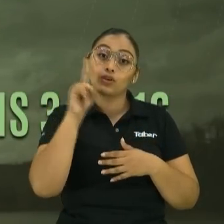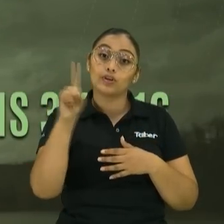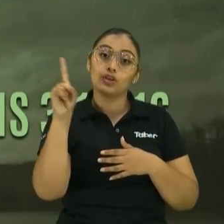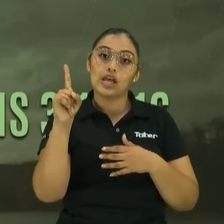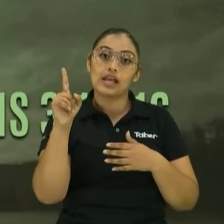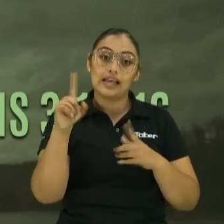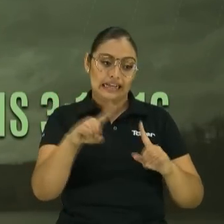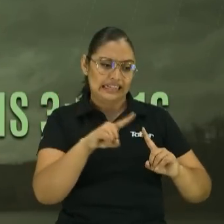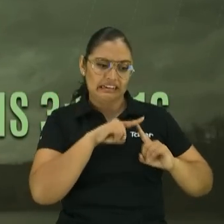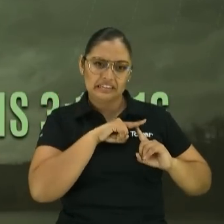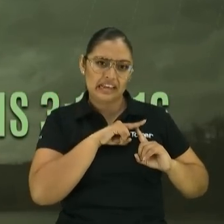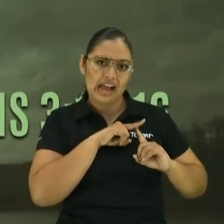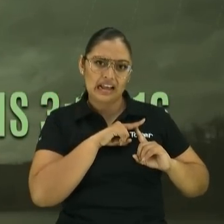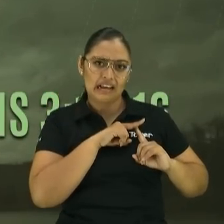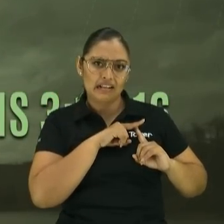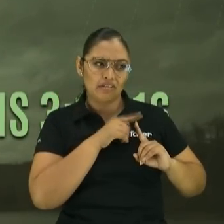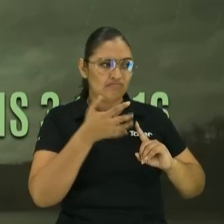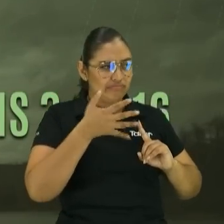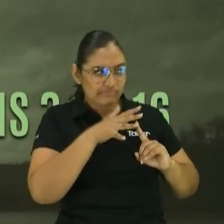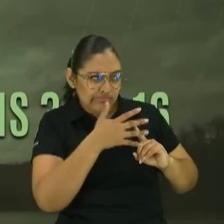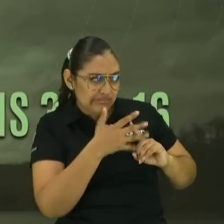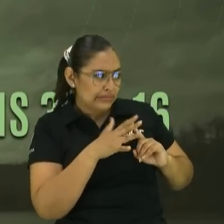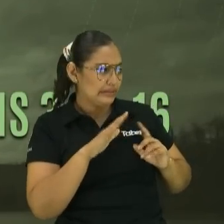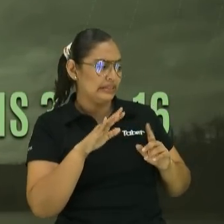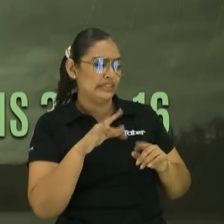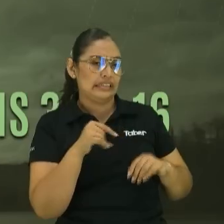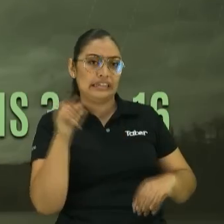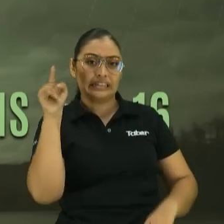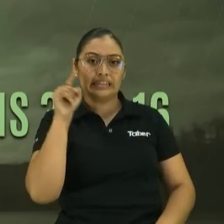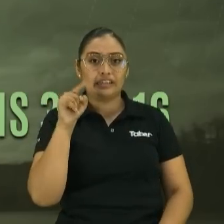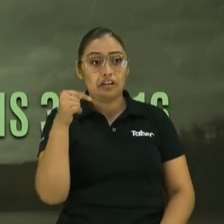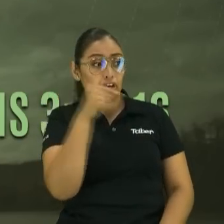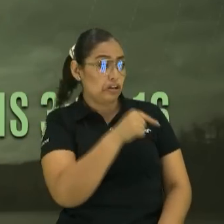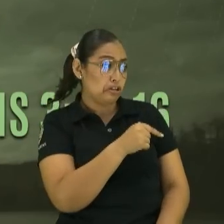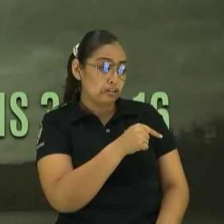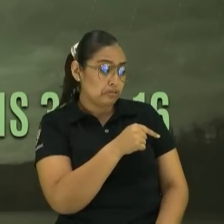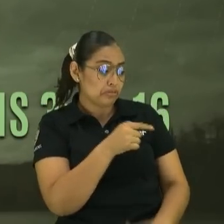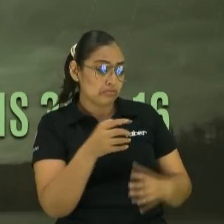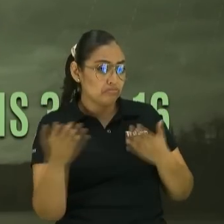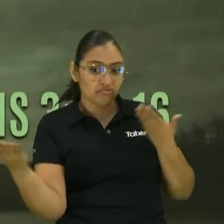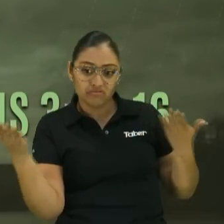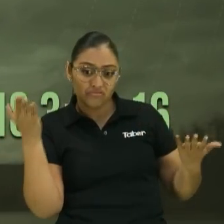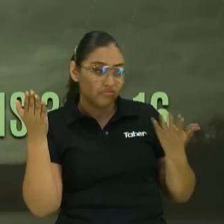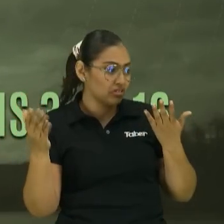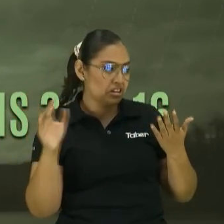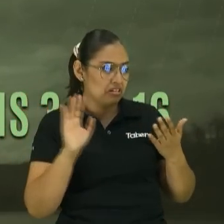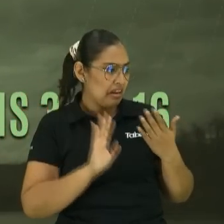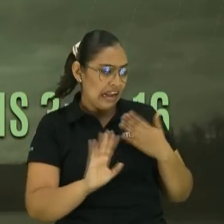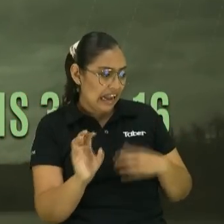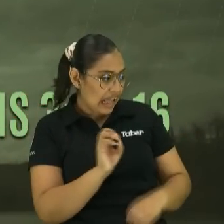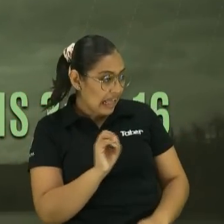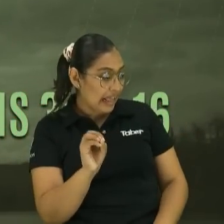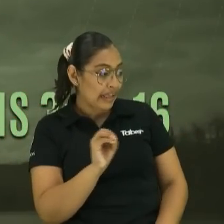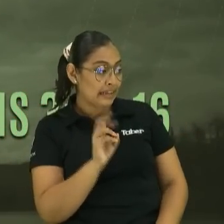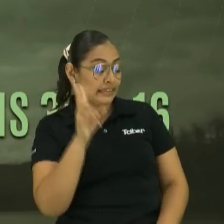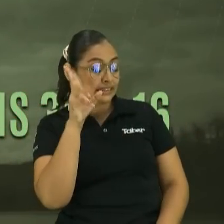caliente pero por cuanto eres tibio y no Frío ni caliente coma que dice la última parte